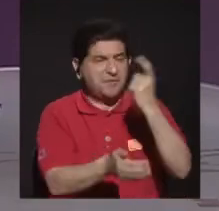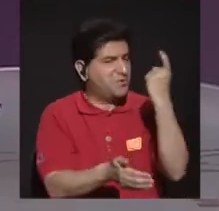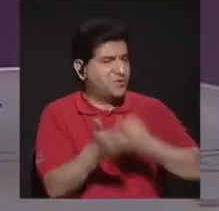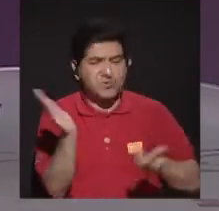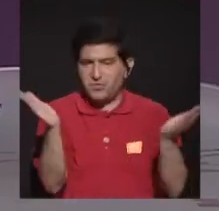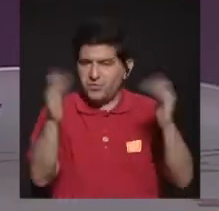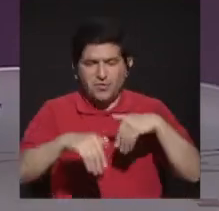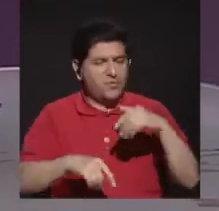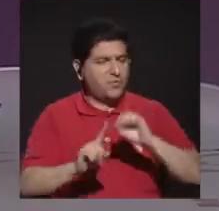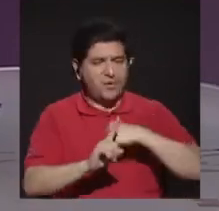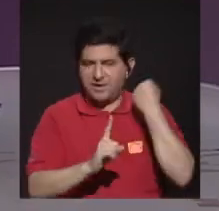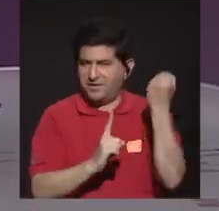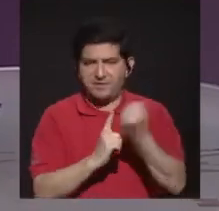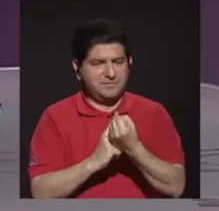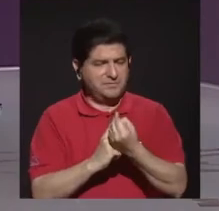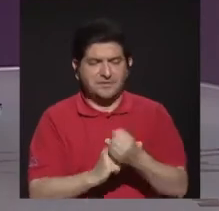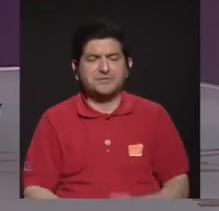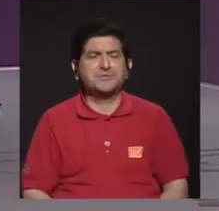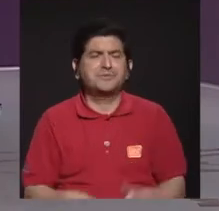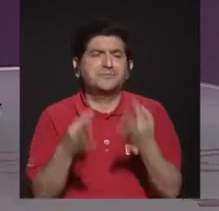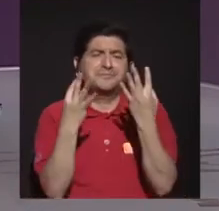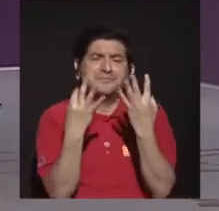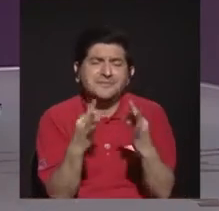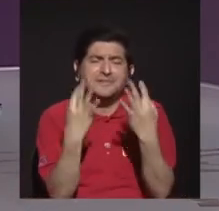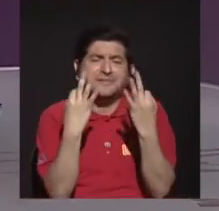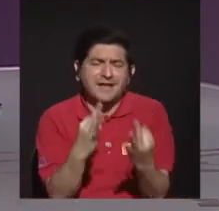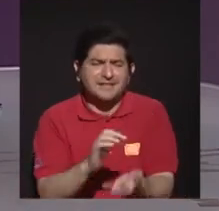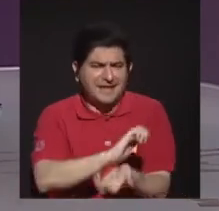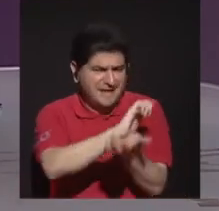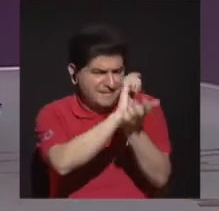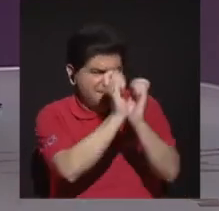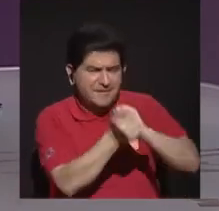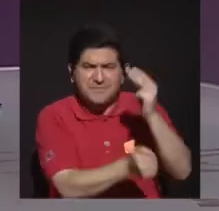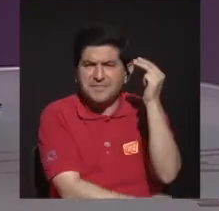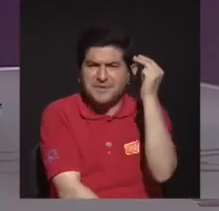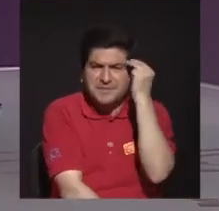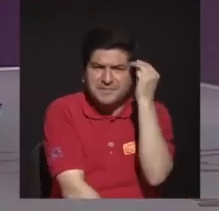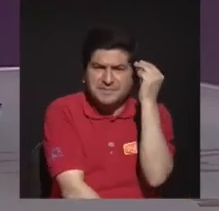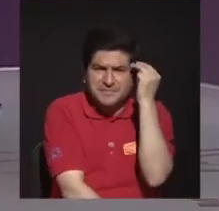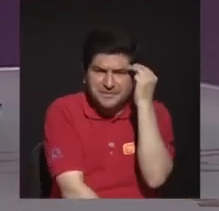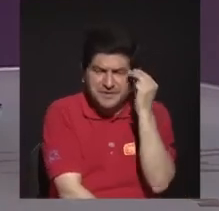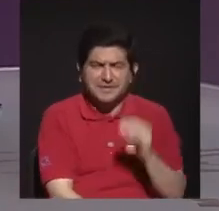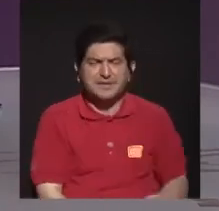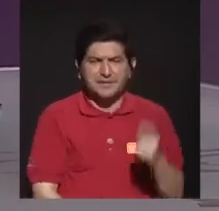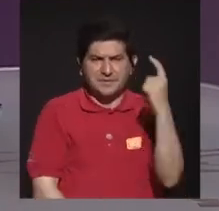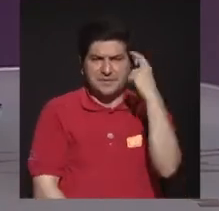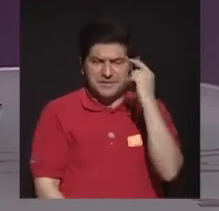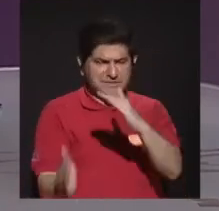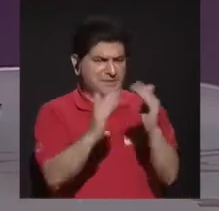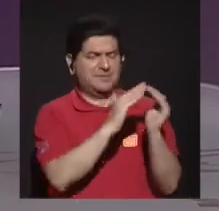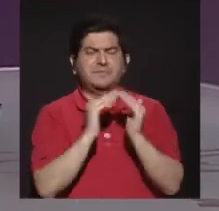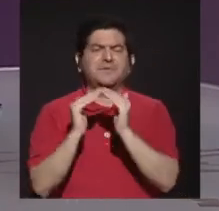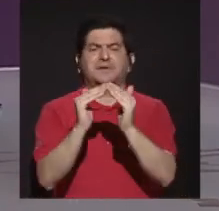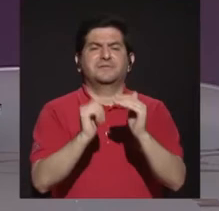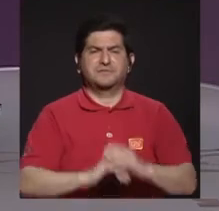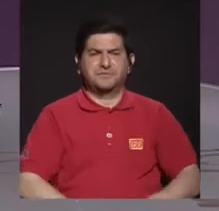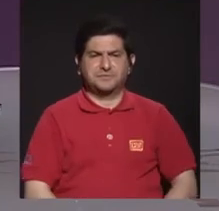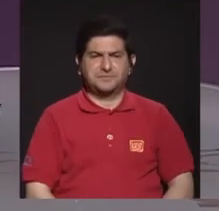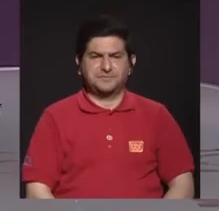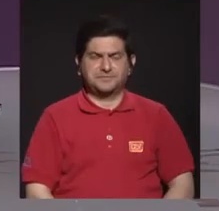en este tipo de cuestiones, se vaya transformando la manera de pensar de la población y se vayan